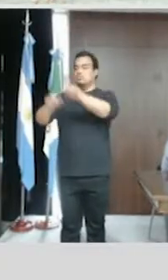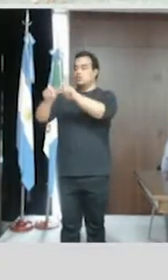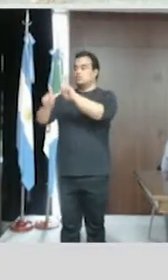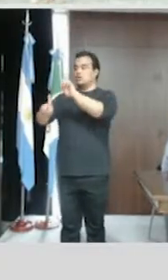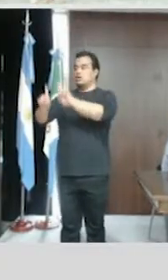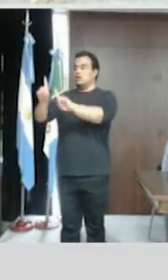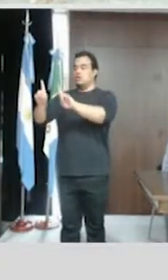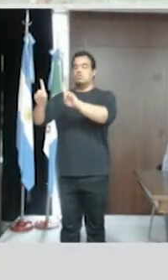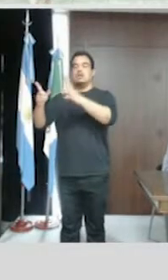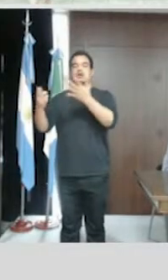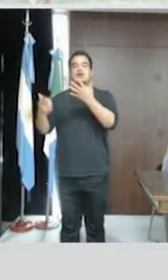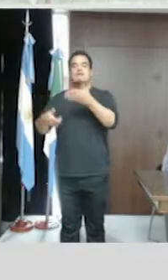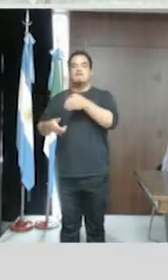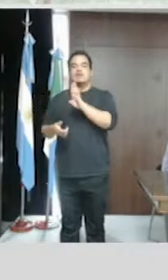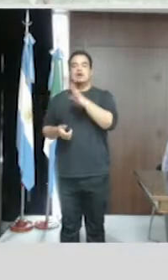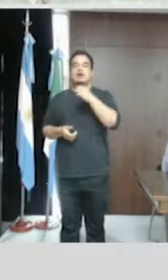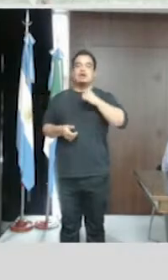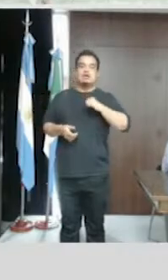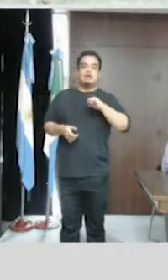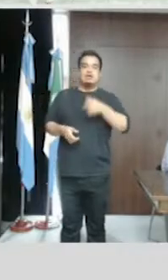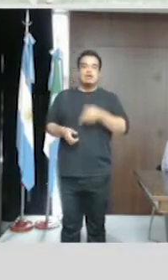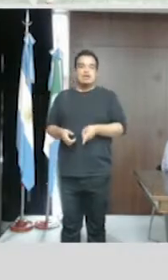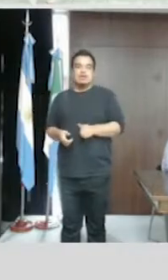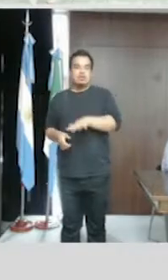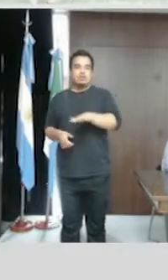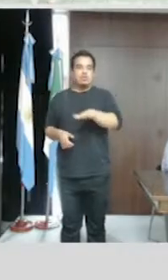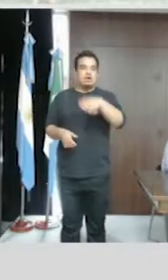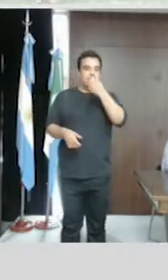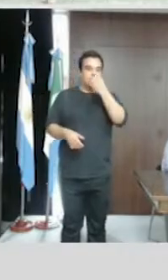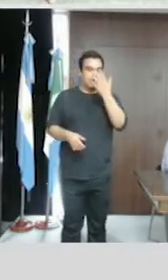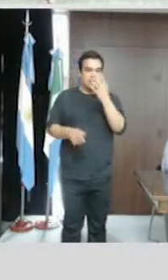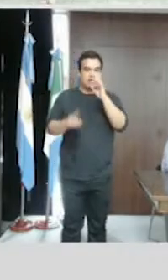inadecuados, la persona que cuida se siente sobrecargada porque tiene que estar